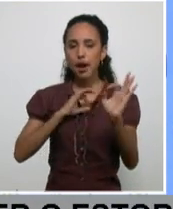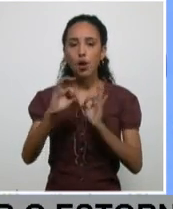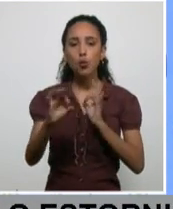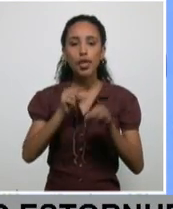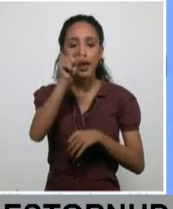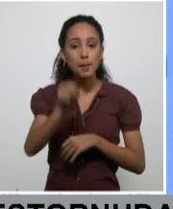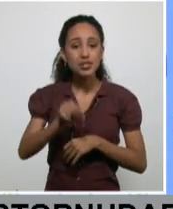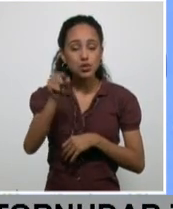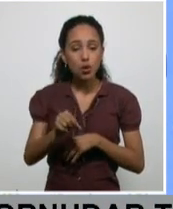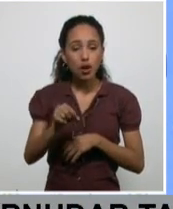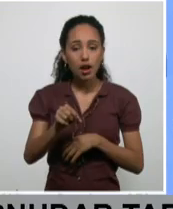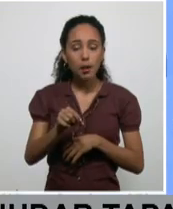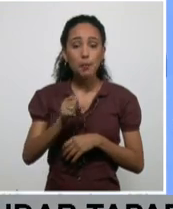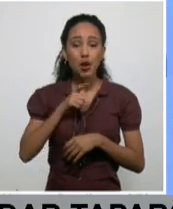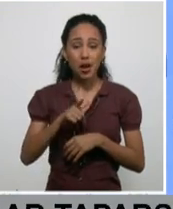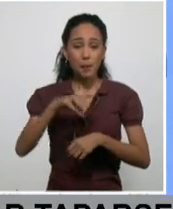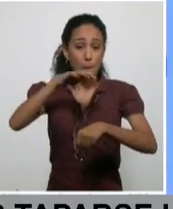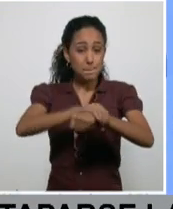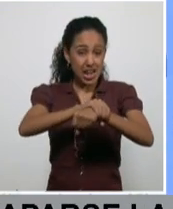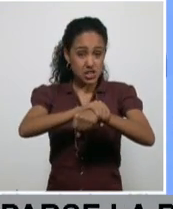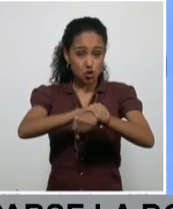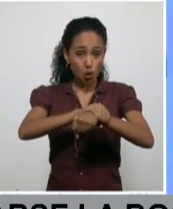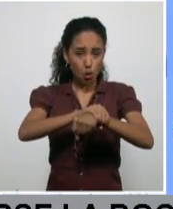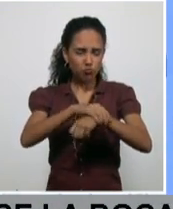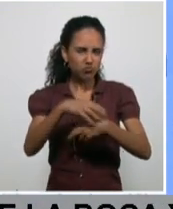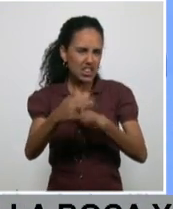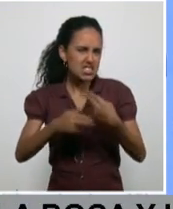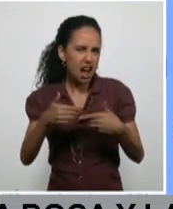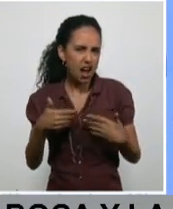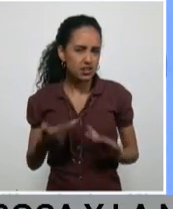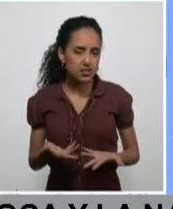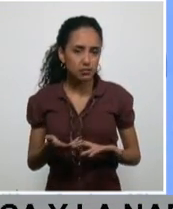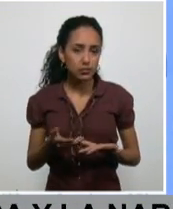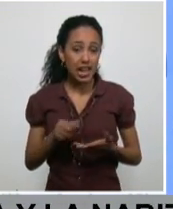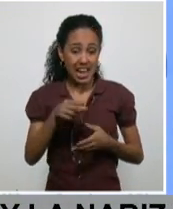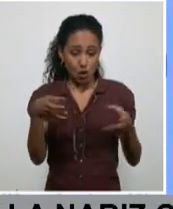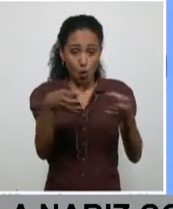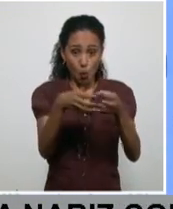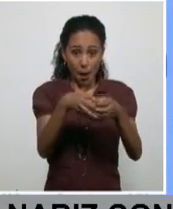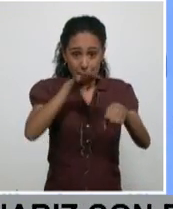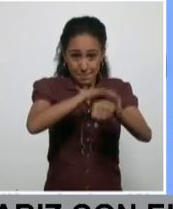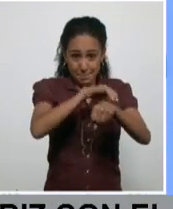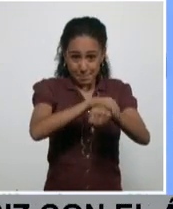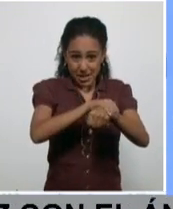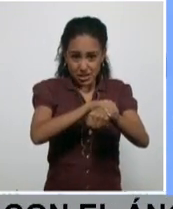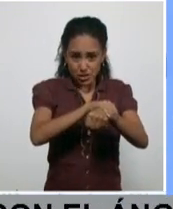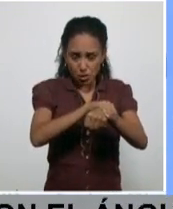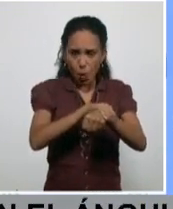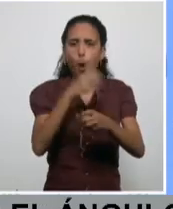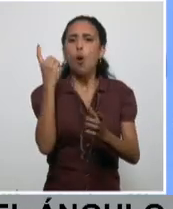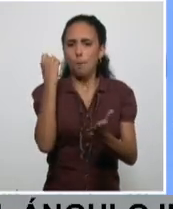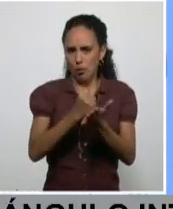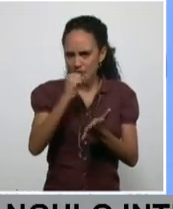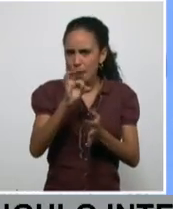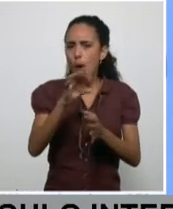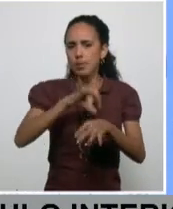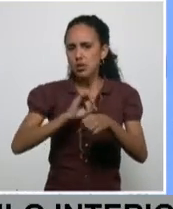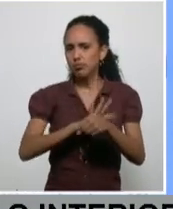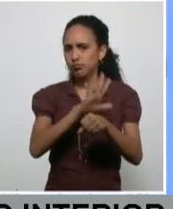centros penitenciarios? ¿Se han dado casos de sospecha o confirmados en estas instalaciones? Sobre este tema, doctor, la